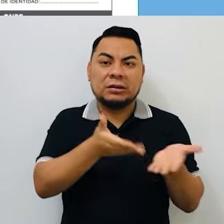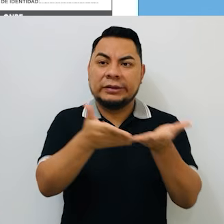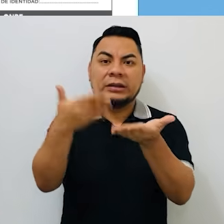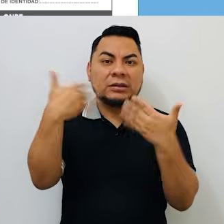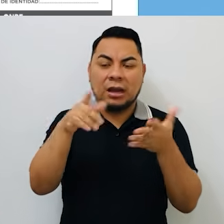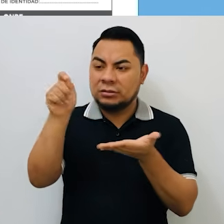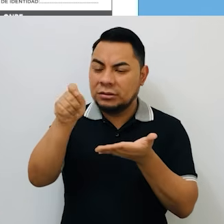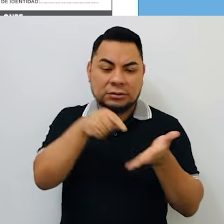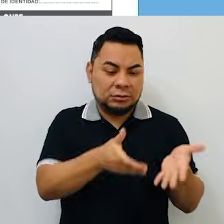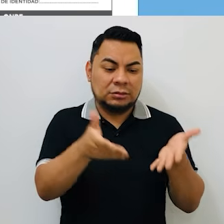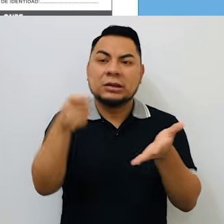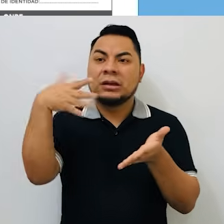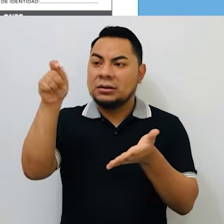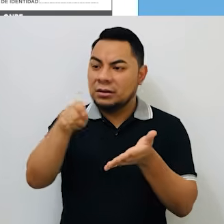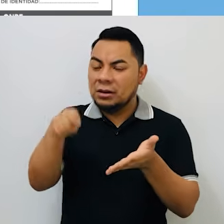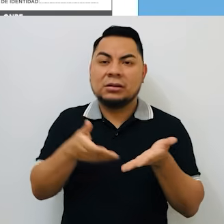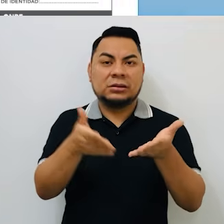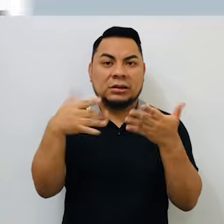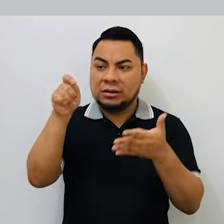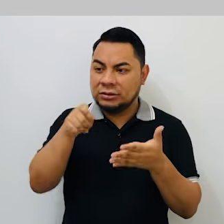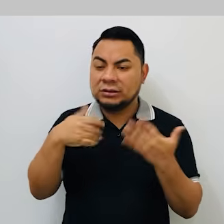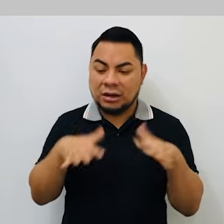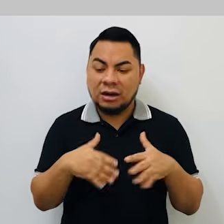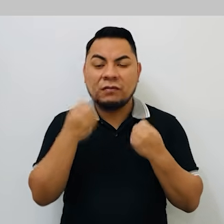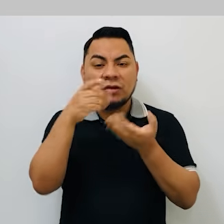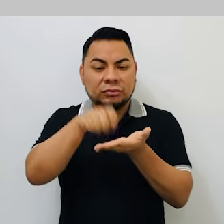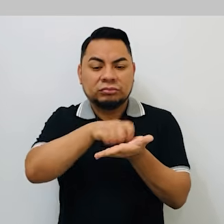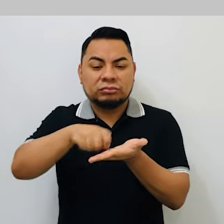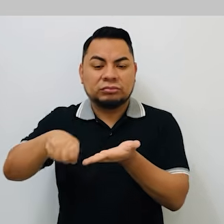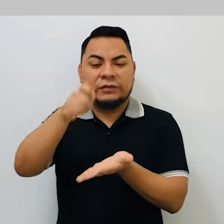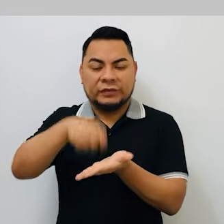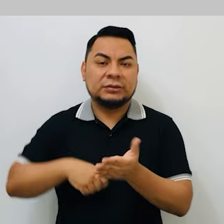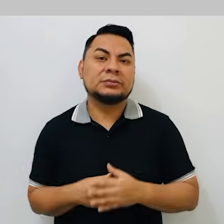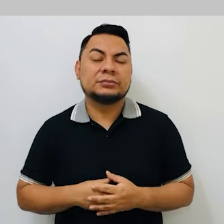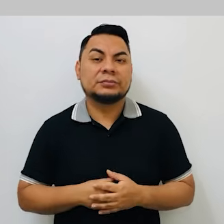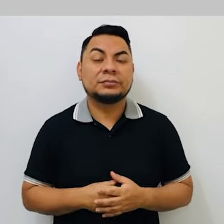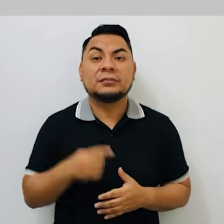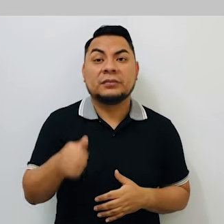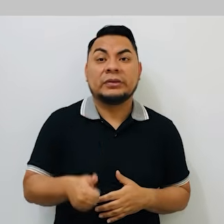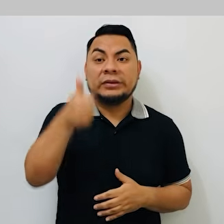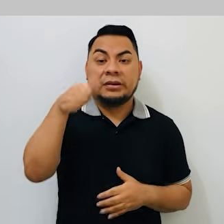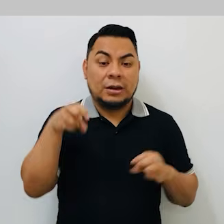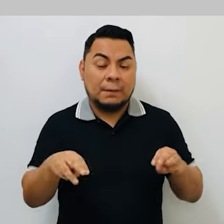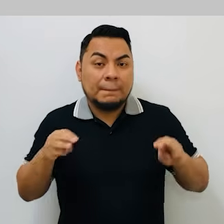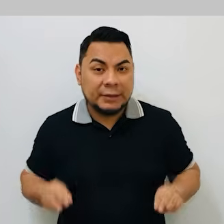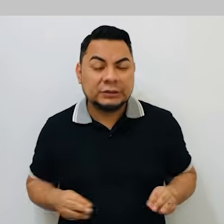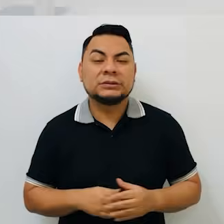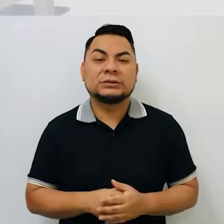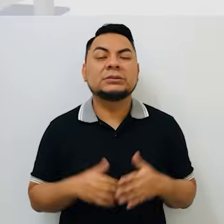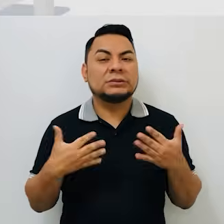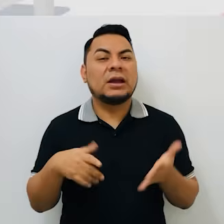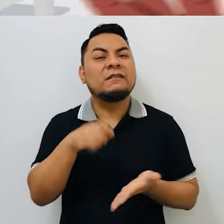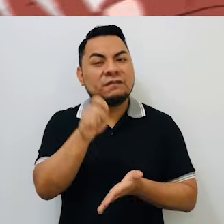Se marca con una cruz o un aspa y se llenan los datos según corresponda. La presidenta o el